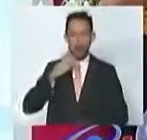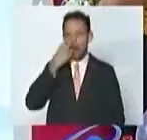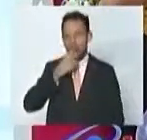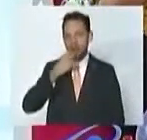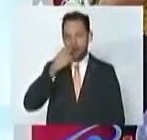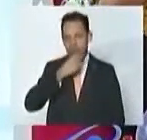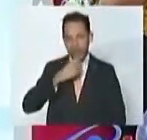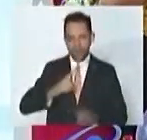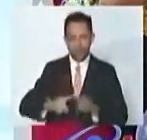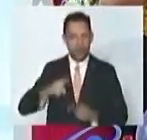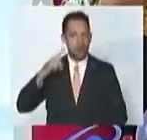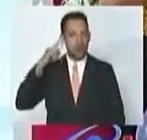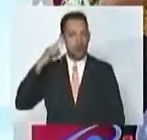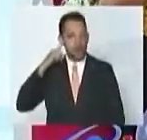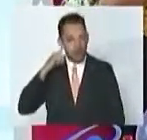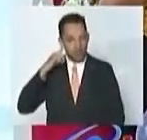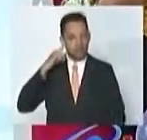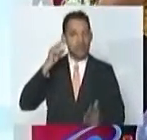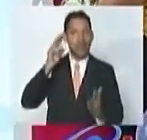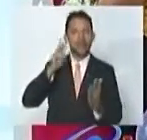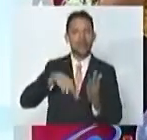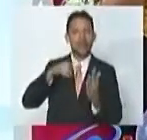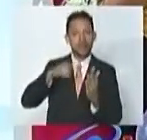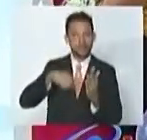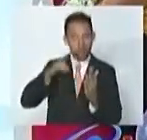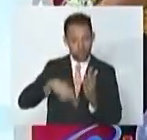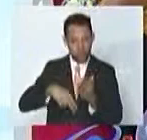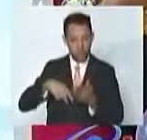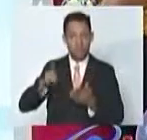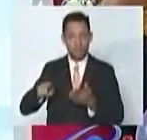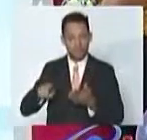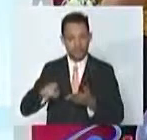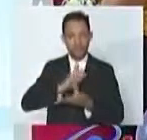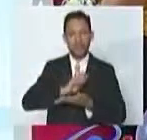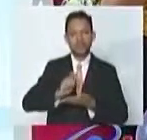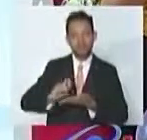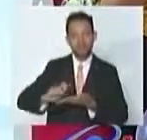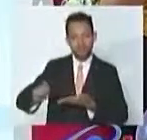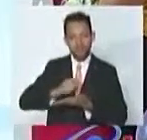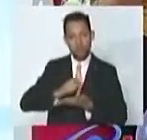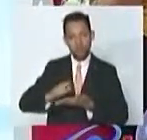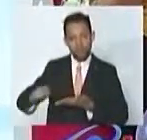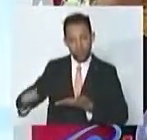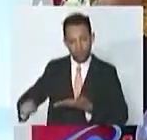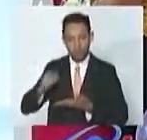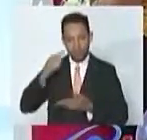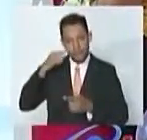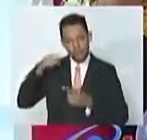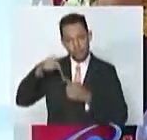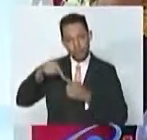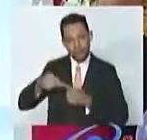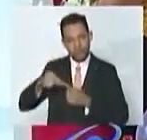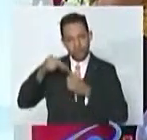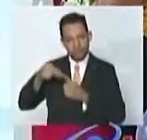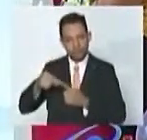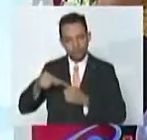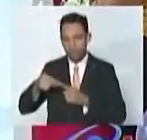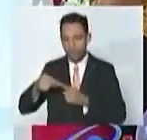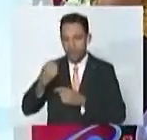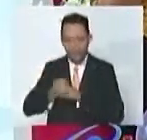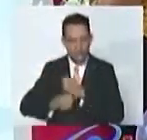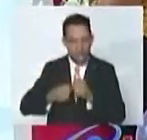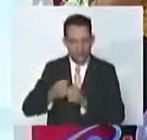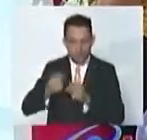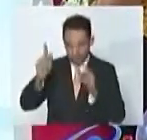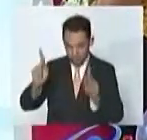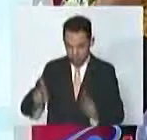escucha, la lectura y la escritura. Esta disciplina está dirigida a todas las edades,